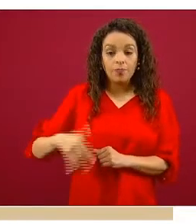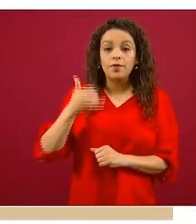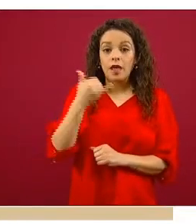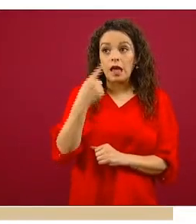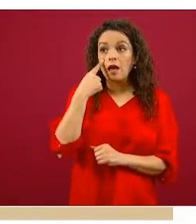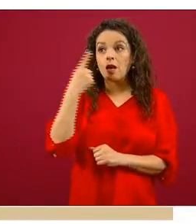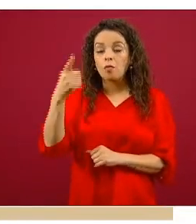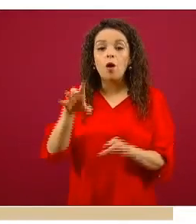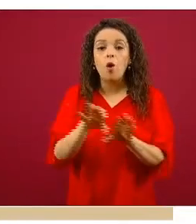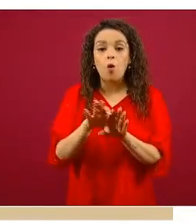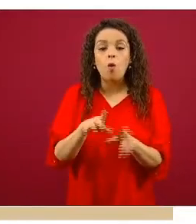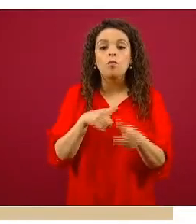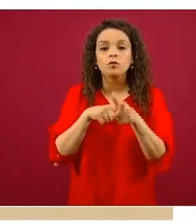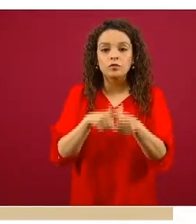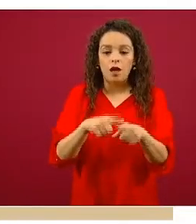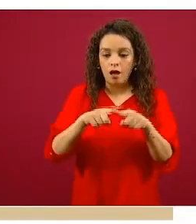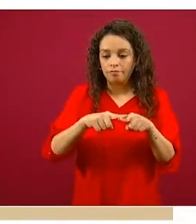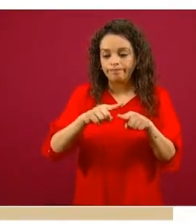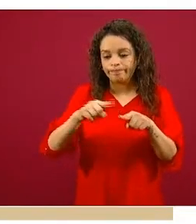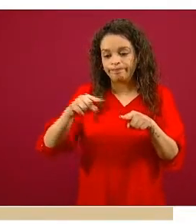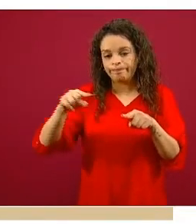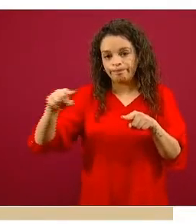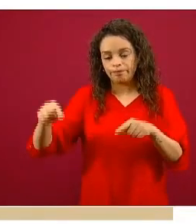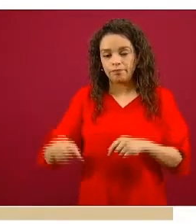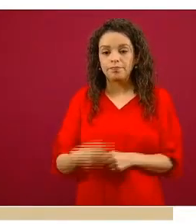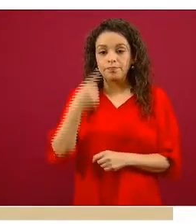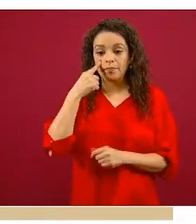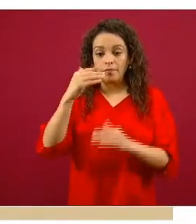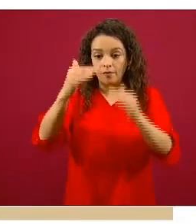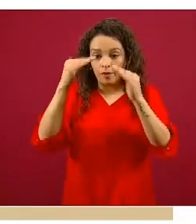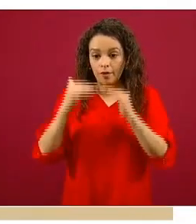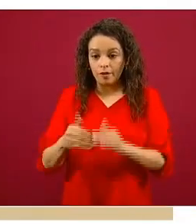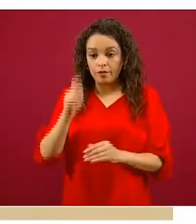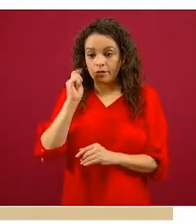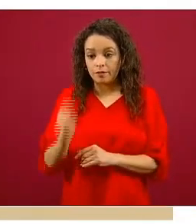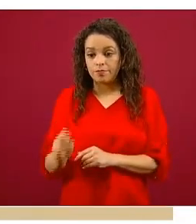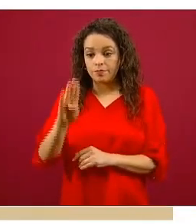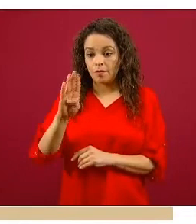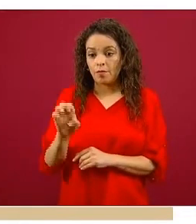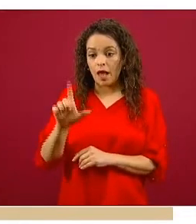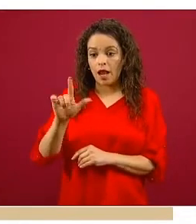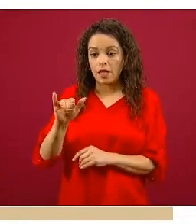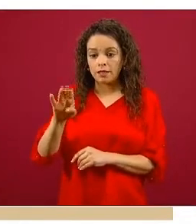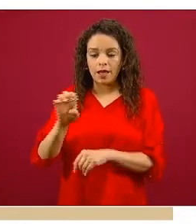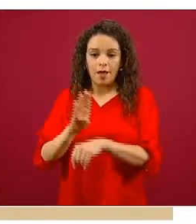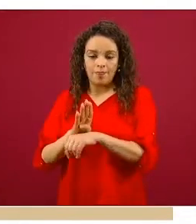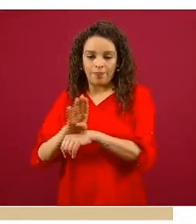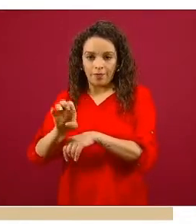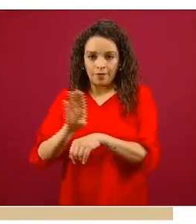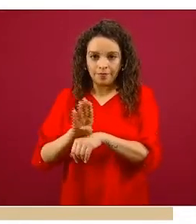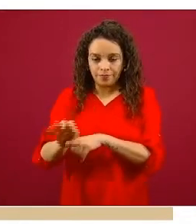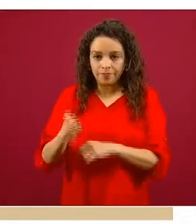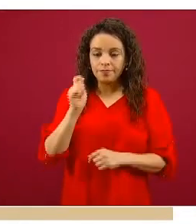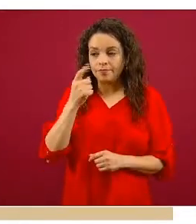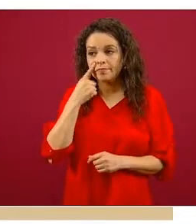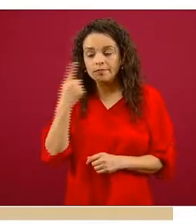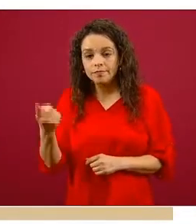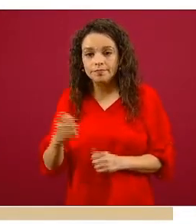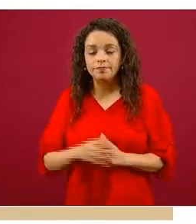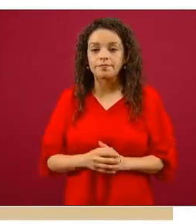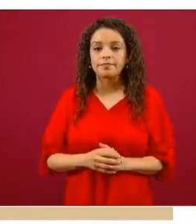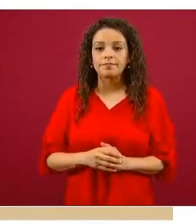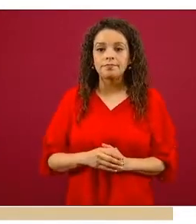continúa comportando. Cuando vemos a Belice del otro lado, o como contraparte de lo que acabamos de